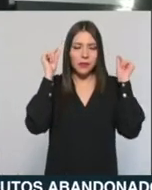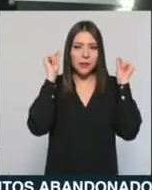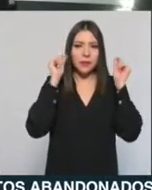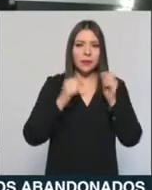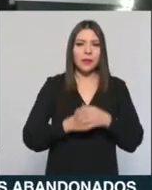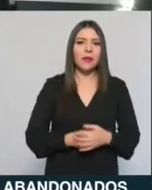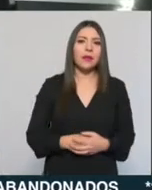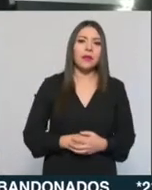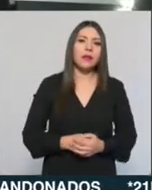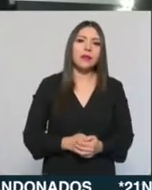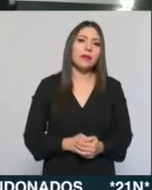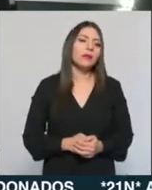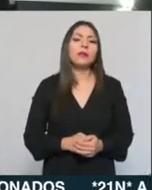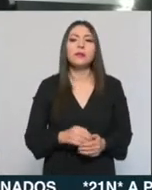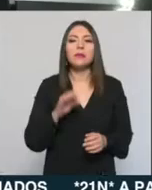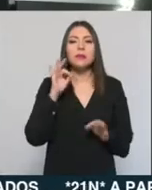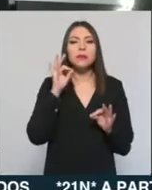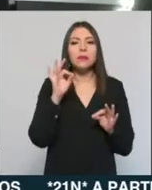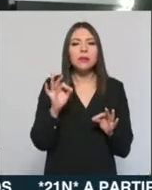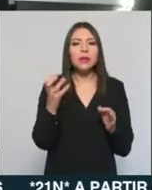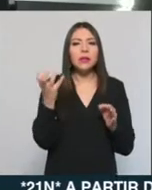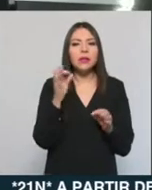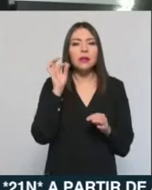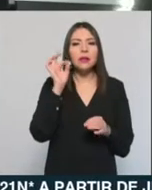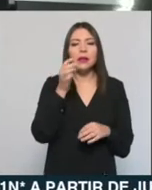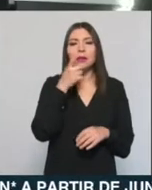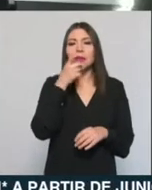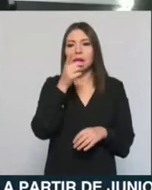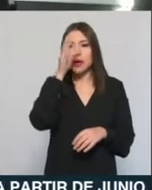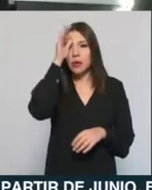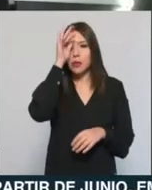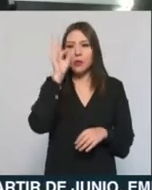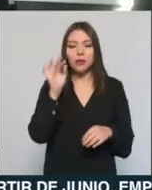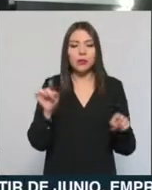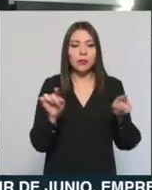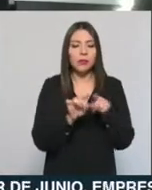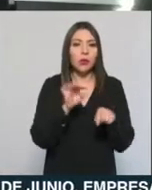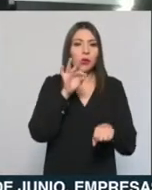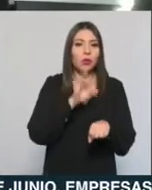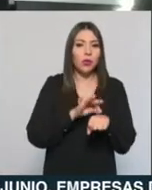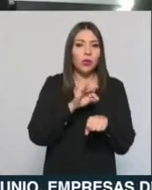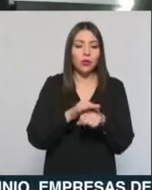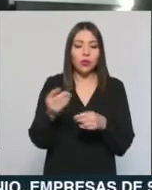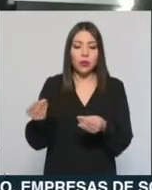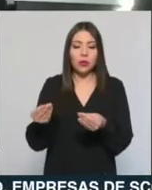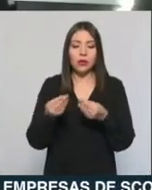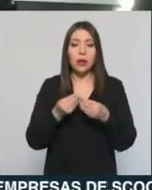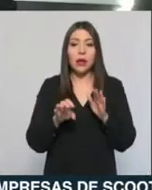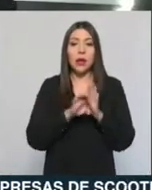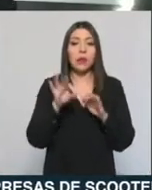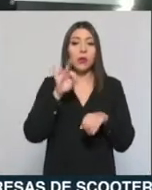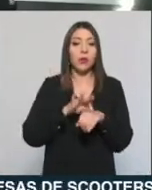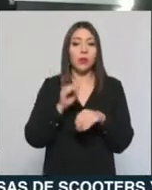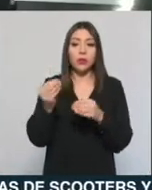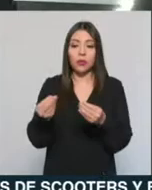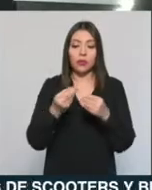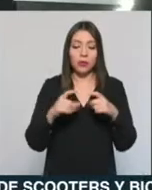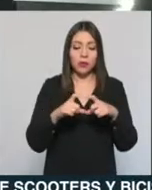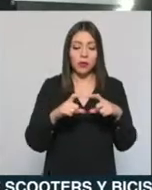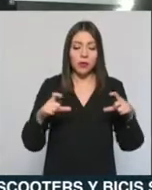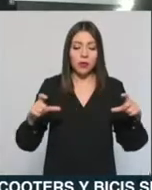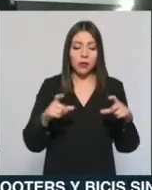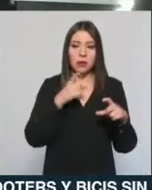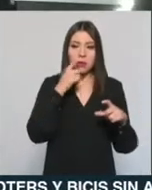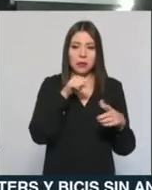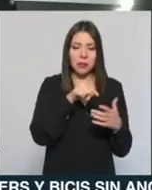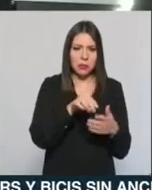y cada una de las indicaciones del médico. A mí, si no me traen un certificado donde su doctor me